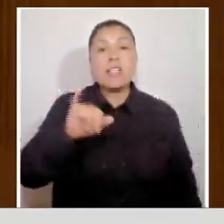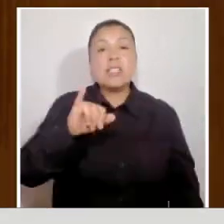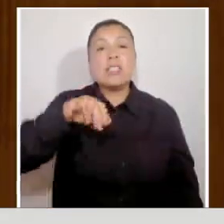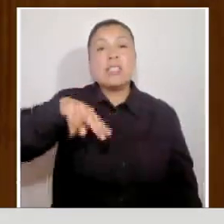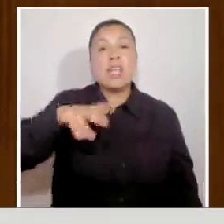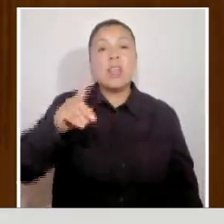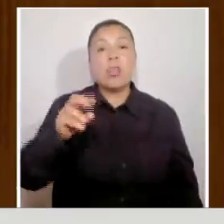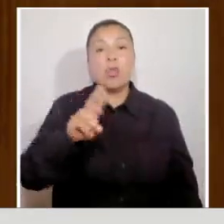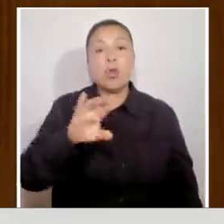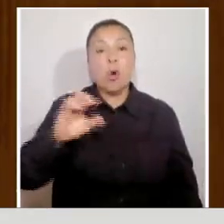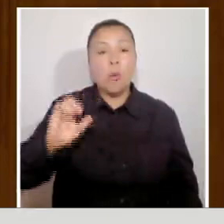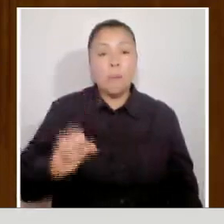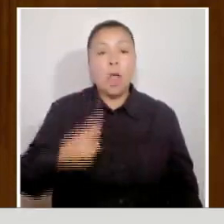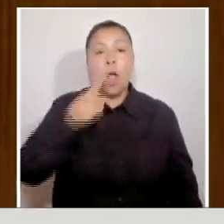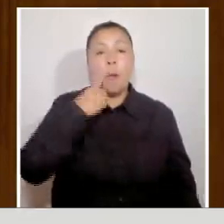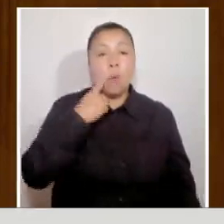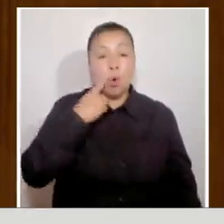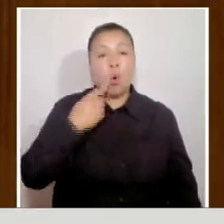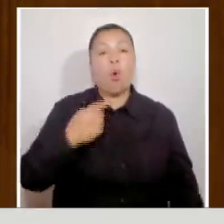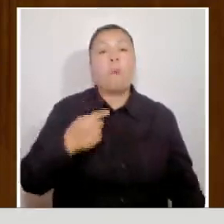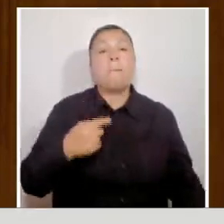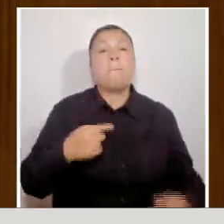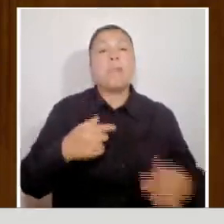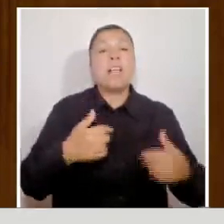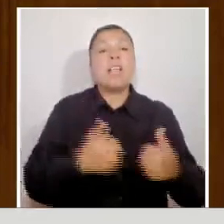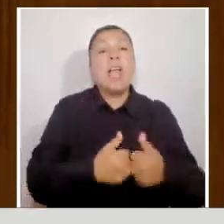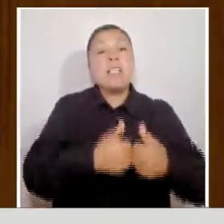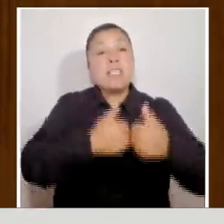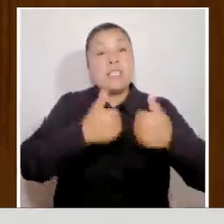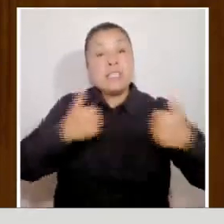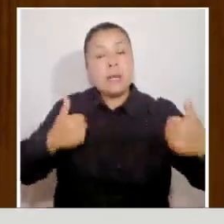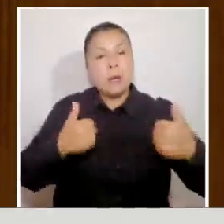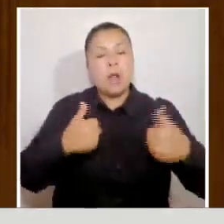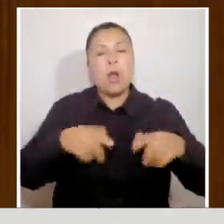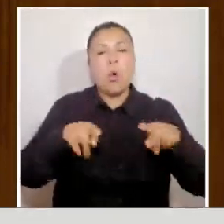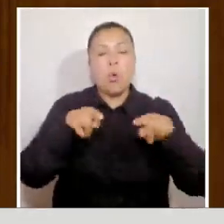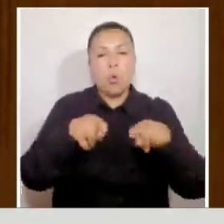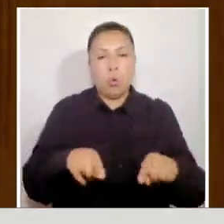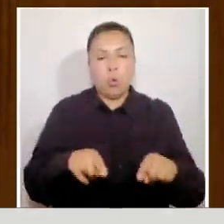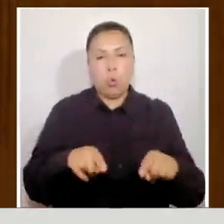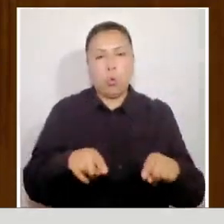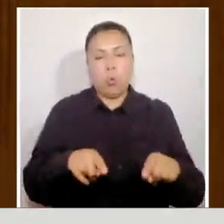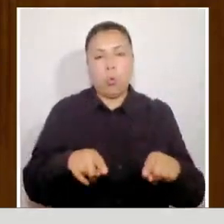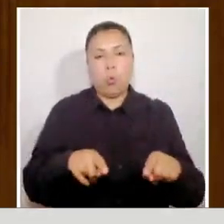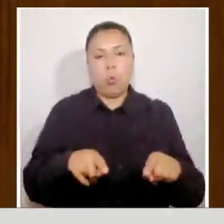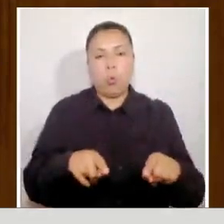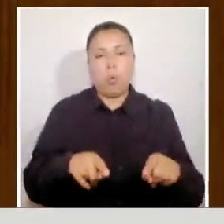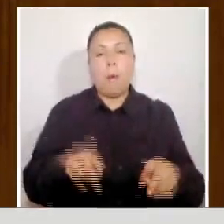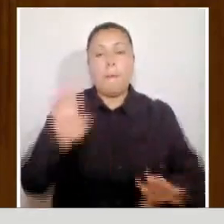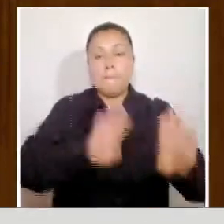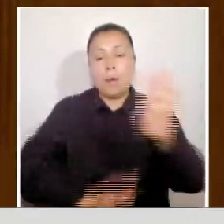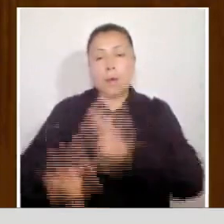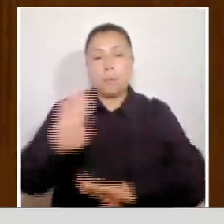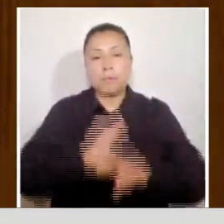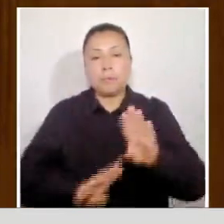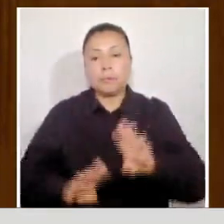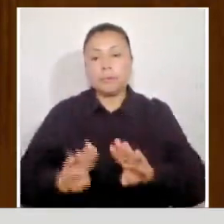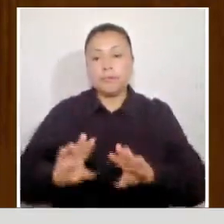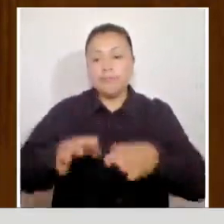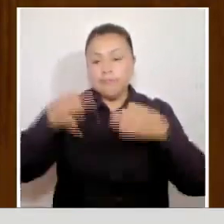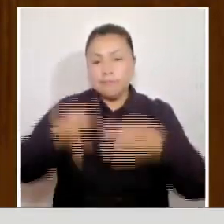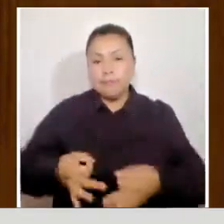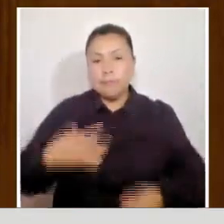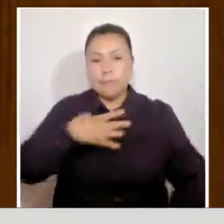hombres separados de sus parejas como estrategia usual para obtener el cuidado personal de sus hijos y